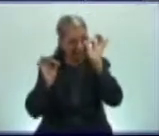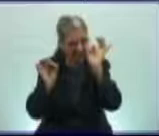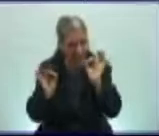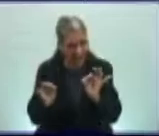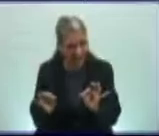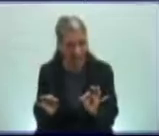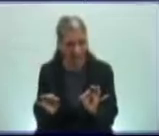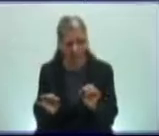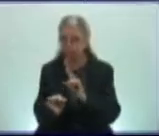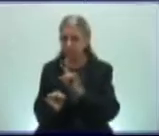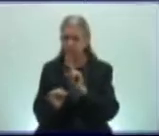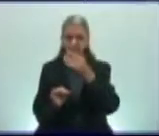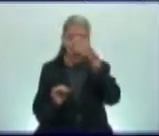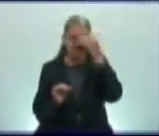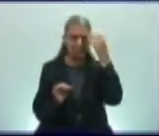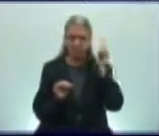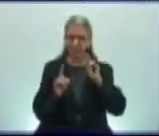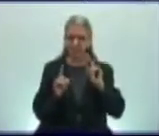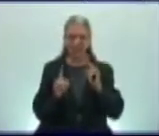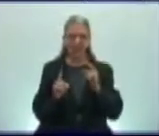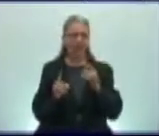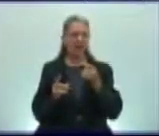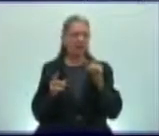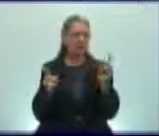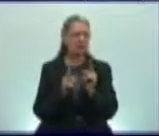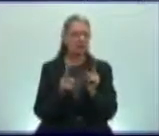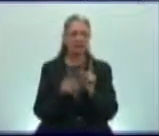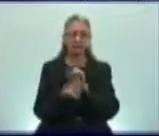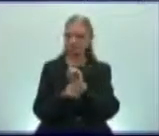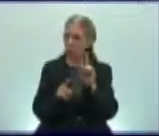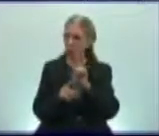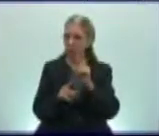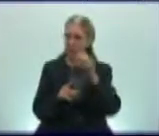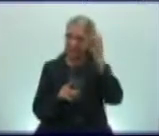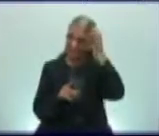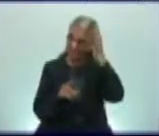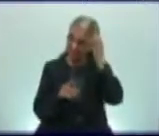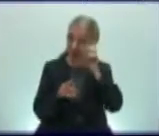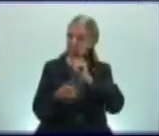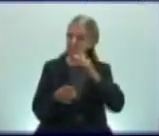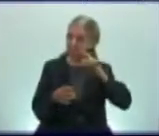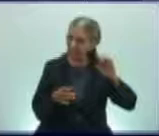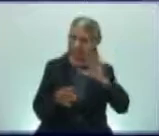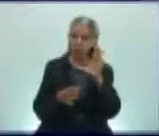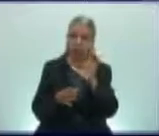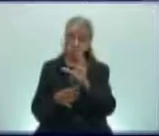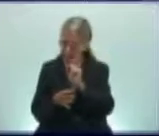olviden dar la respuesta final de un ejercicio.